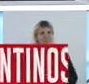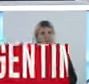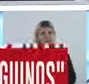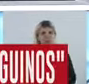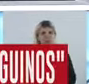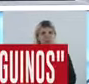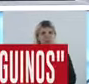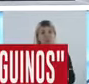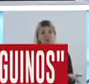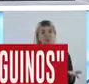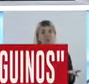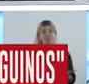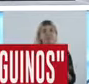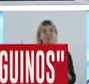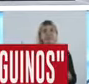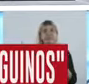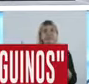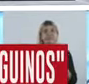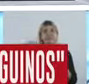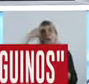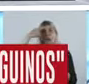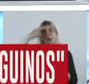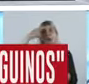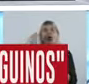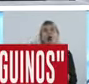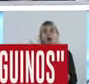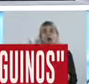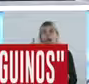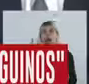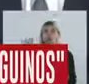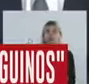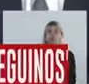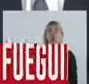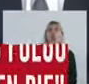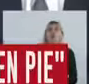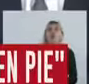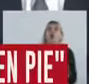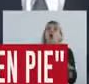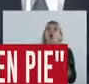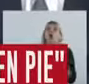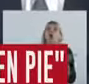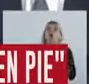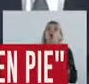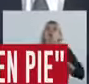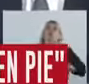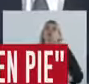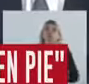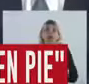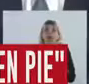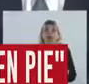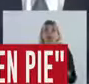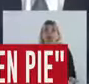hablar de cuándo volvemos a la normalidad. Y yo, cada vez que tengo la oportunidad de hablar